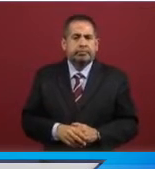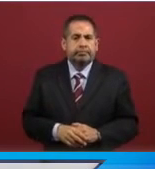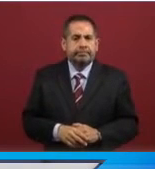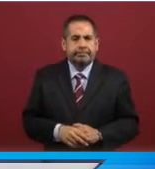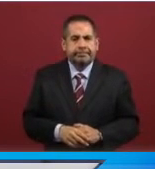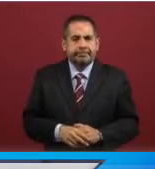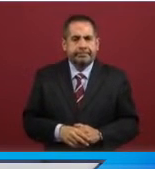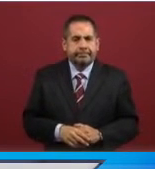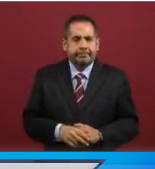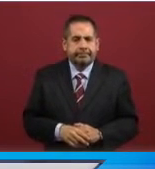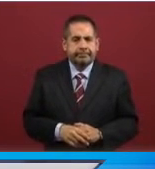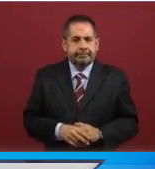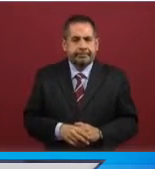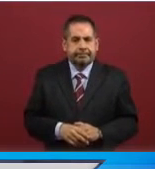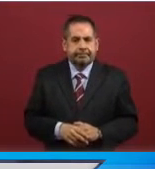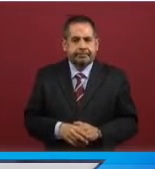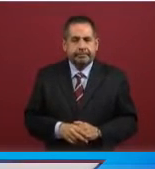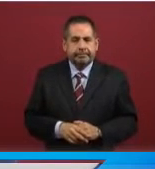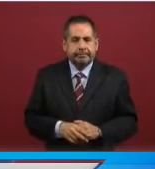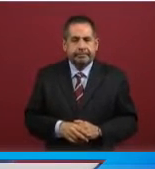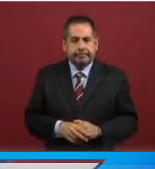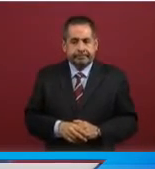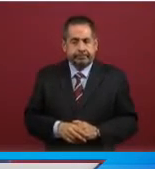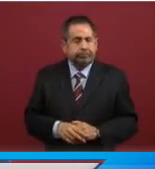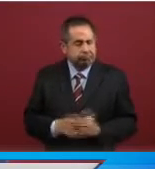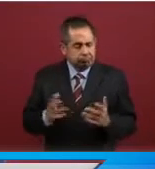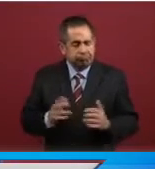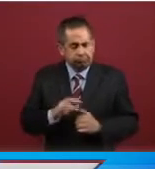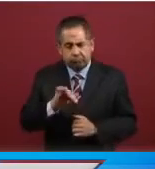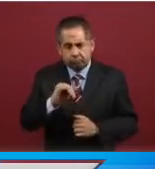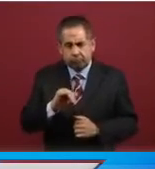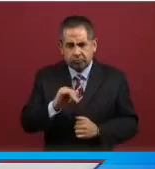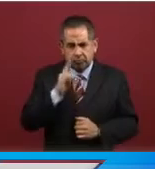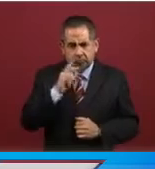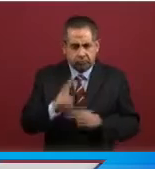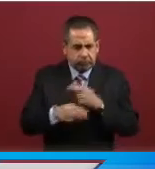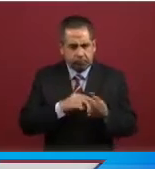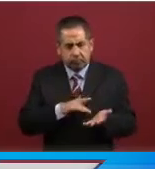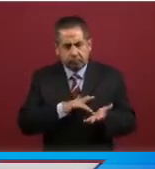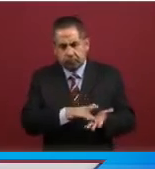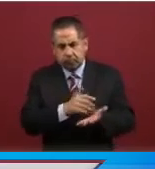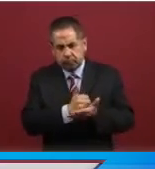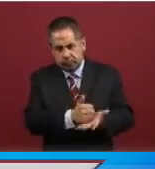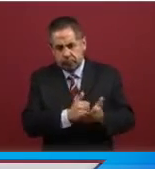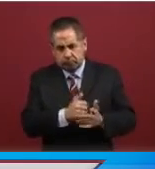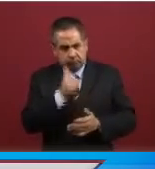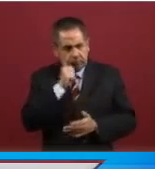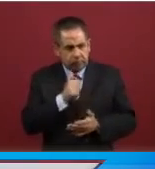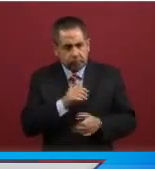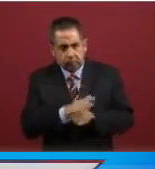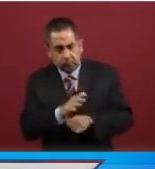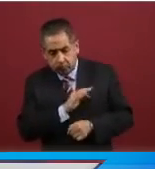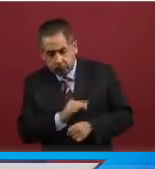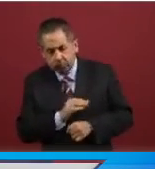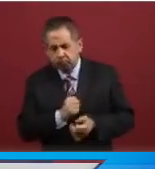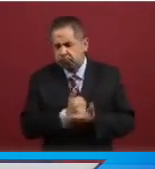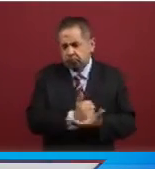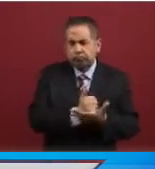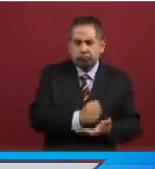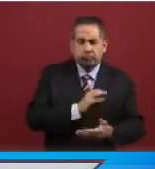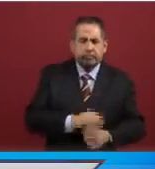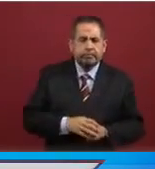crecido desde el inicio de este gobierno. Esta deuda se contrajo en los gobiernos anteriores. Esto a pesar de que durante el periodo de Fox y